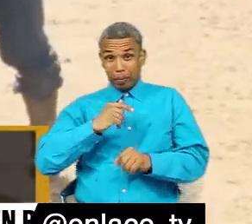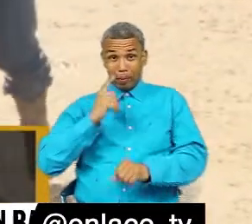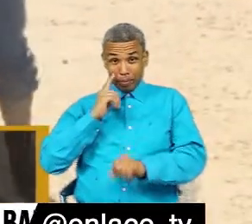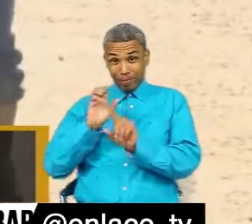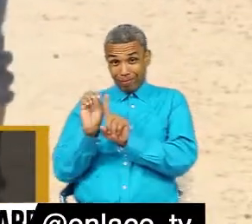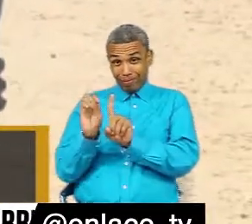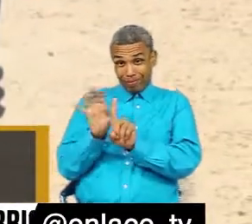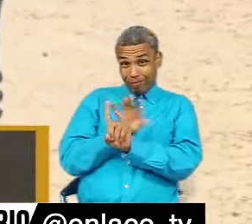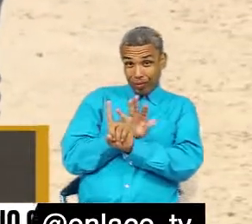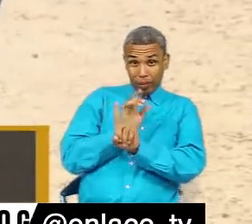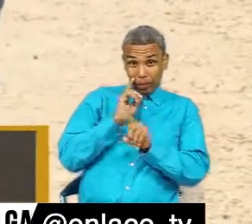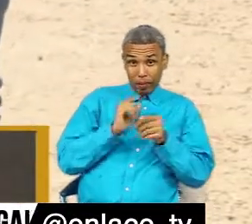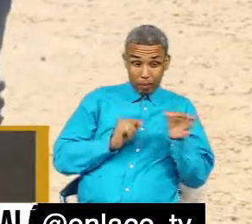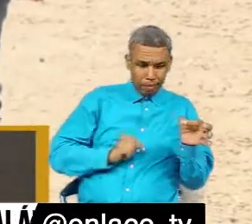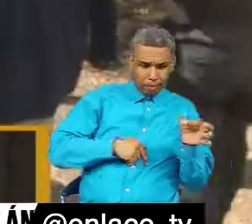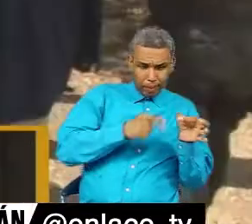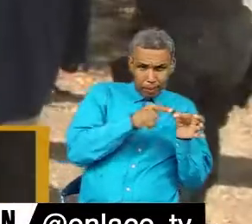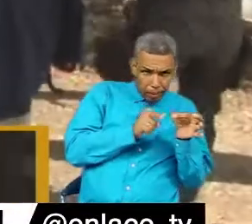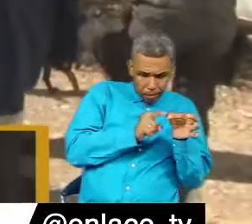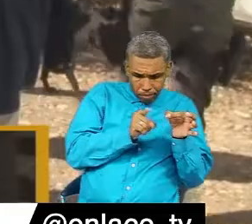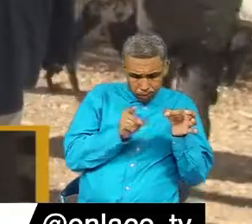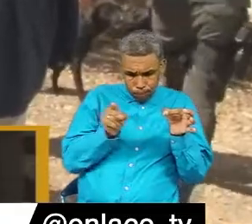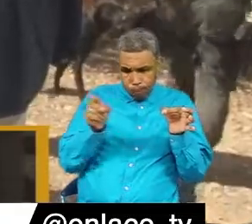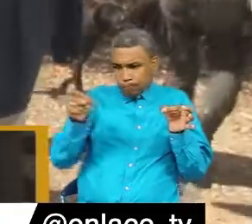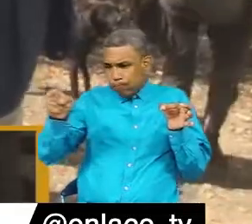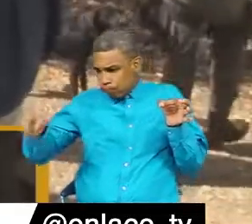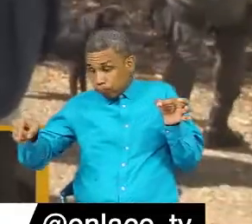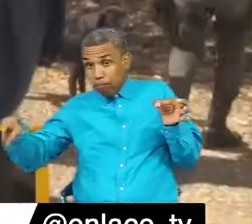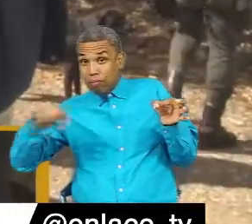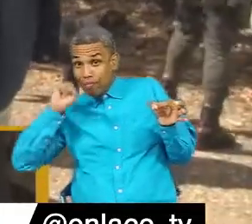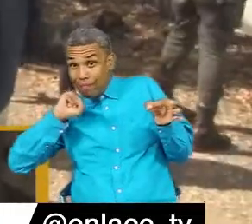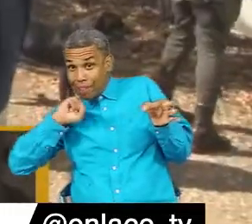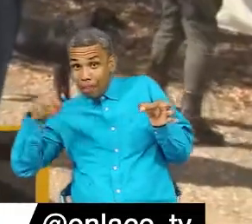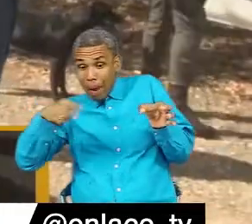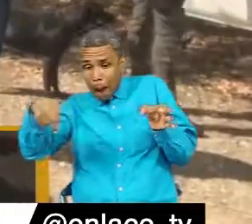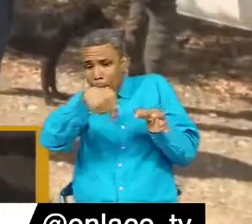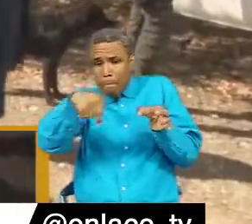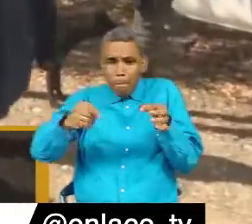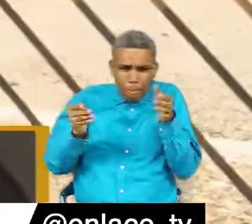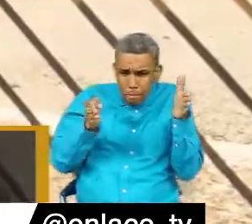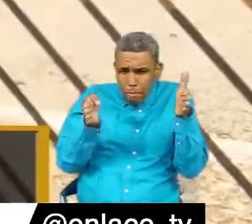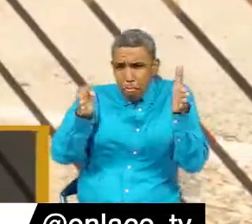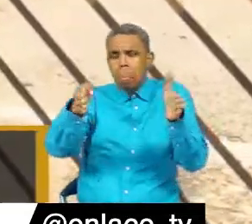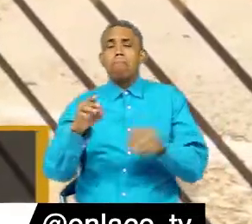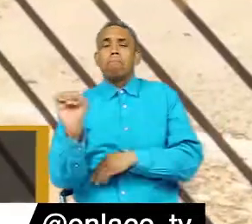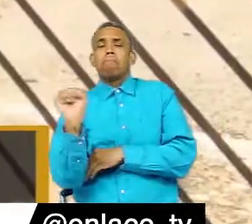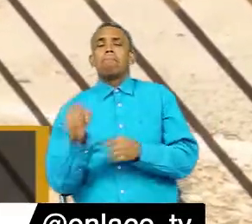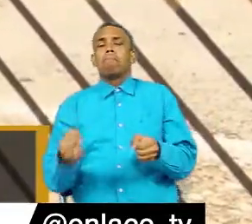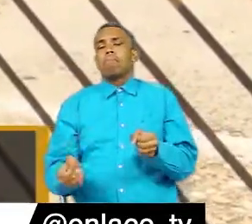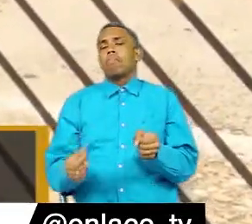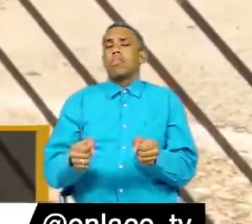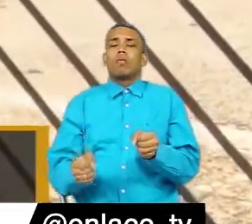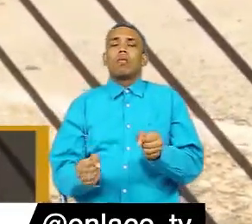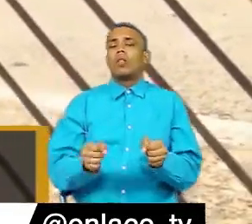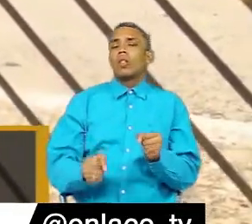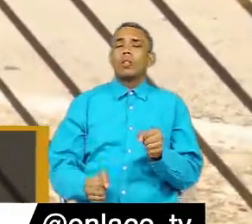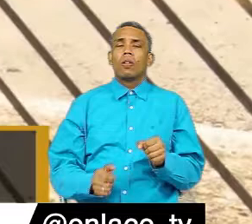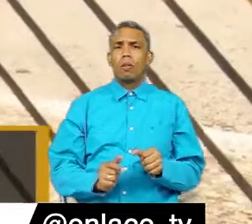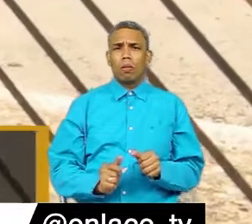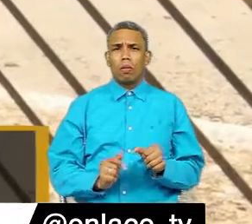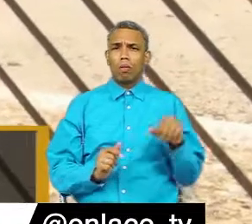conduce a Barranca Bermeja, a la altura del sitio conocido como La Chava, donde al parecer hombres armados en un vehículo amenazaron al